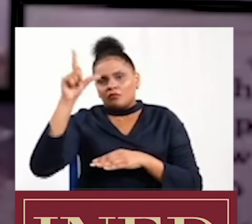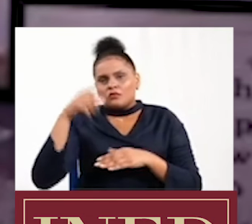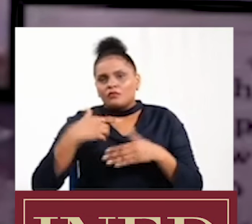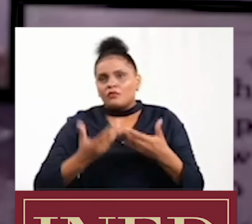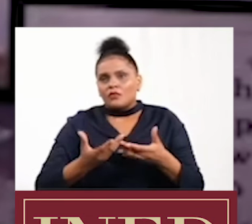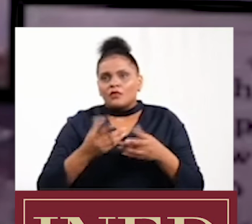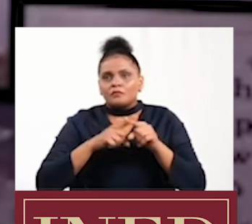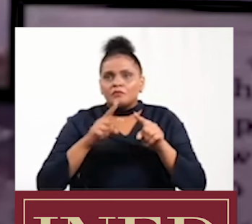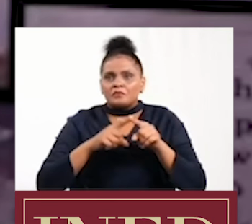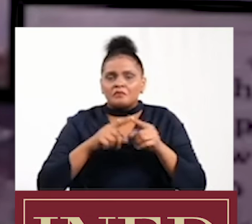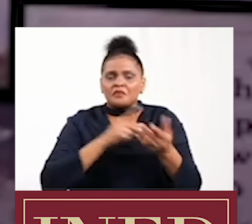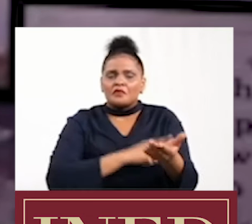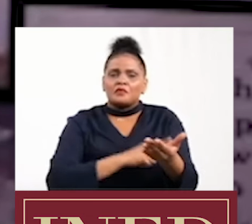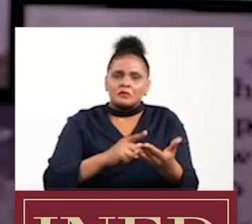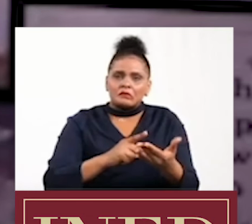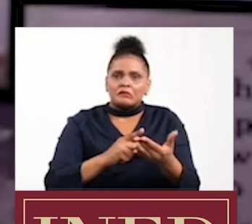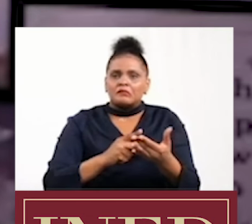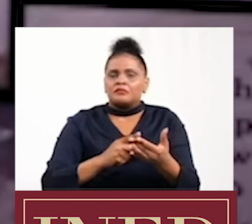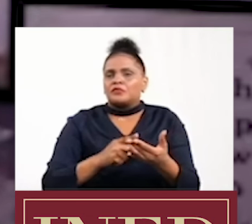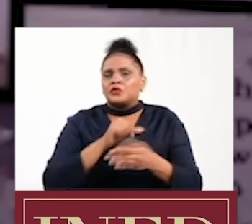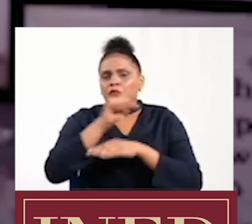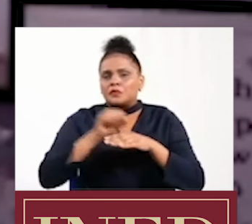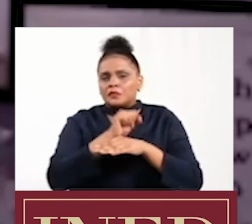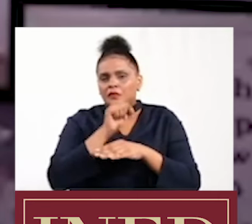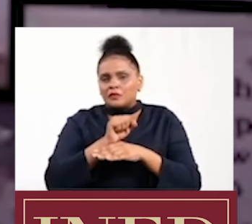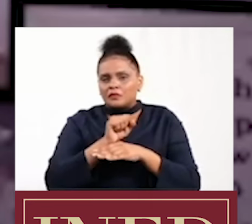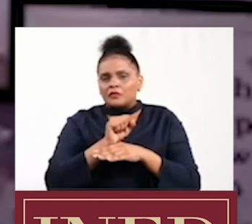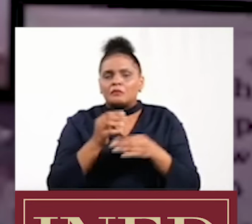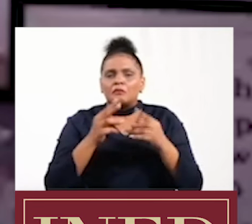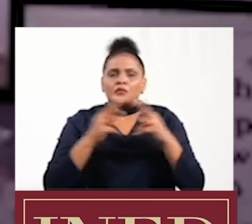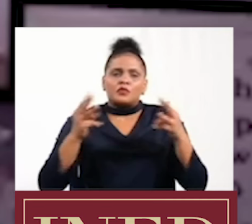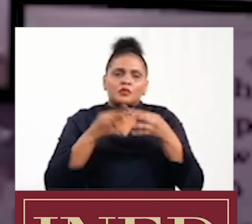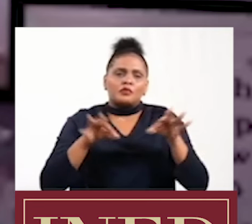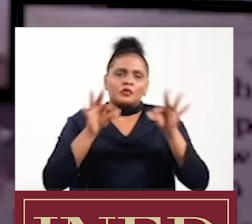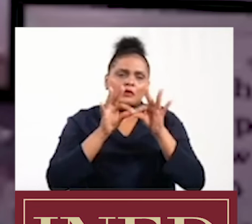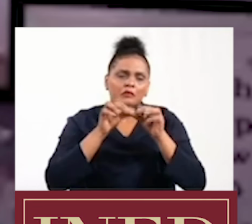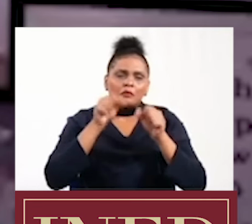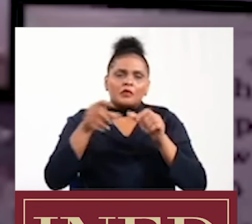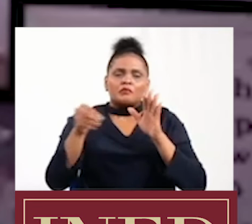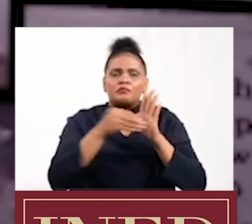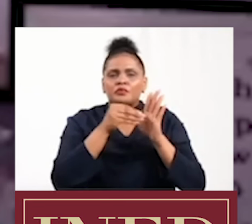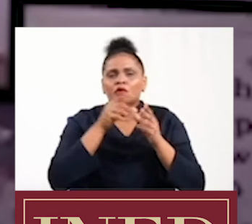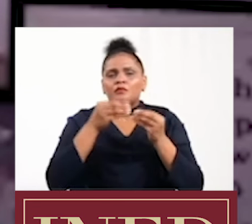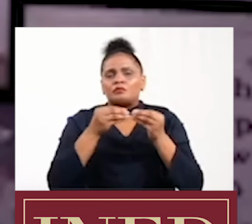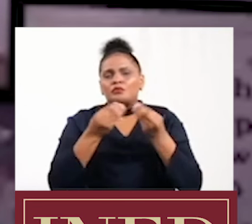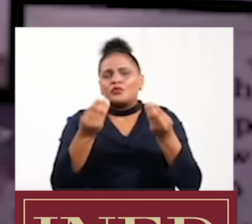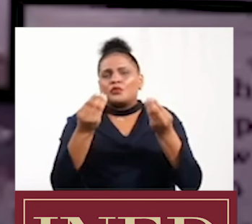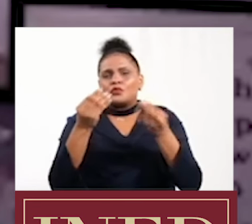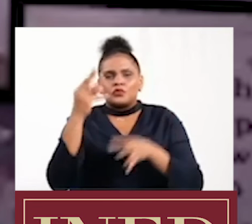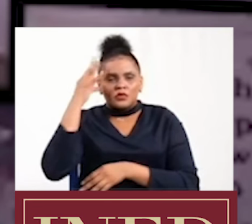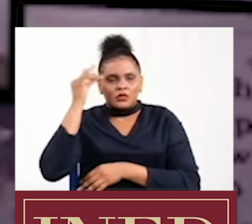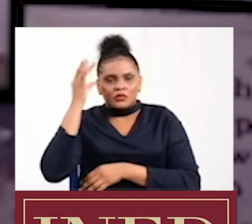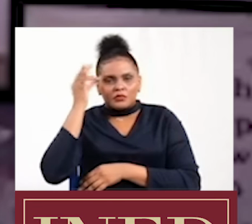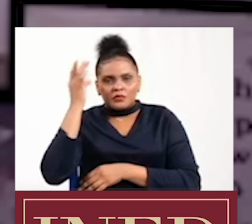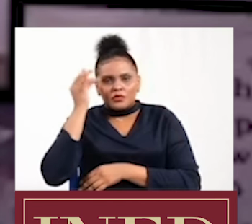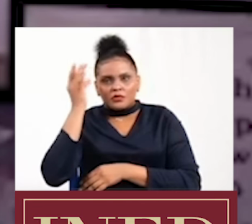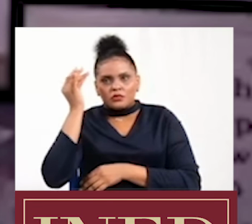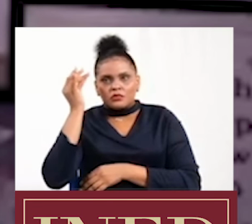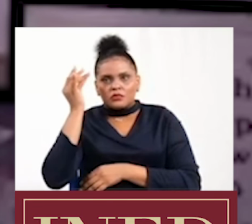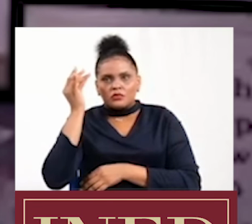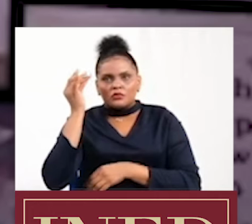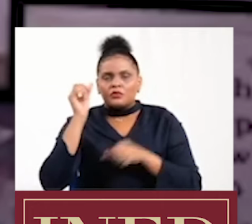punto de vista universitario profesional también los liderazgos sociales que son sumamente importantes que aportan toda una experiencia pero hay determinadas habilidades